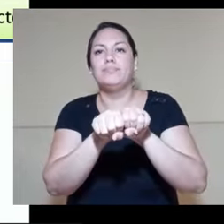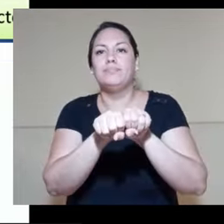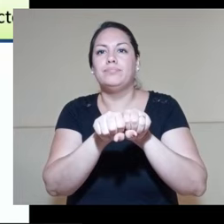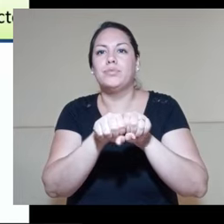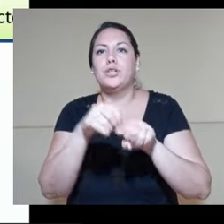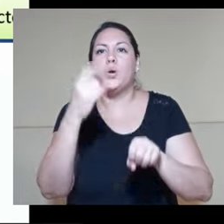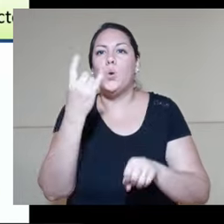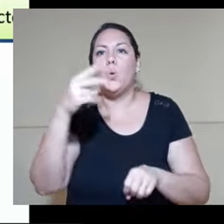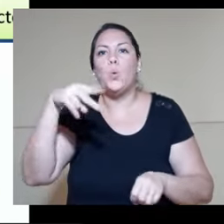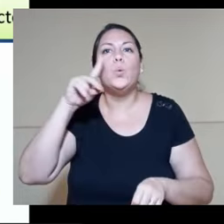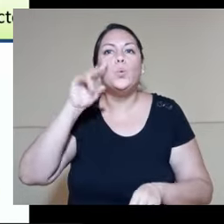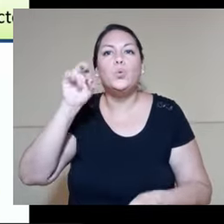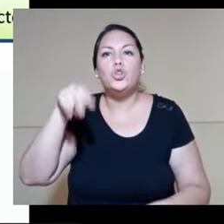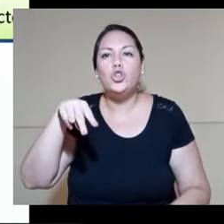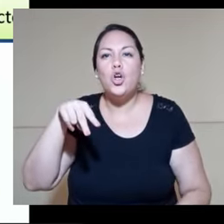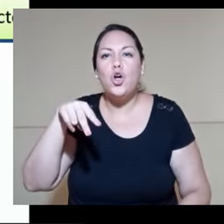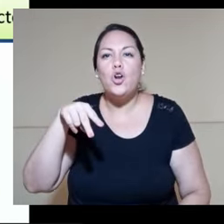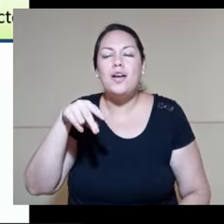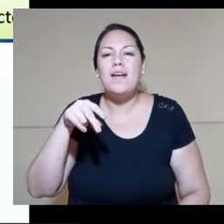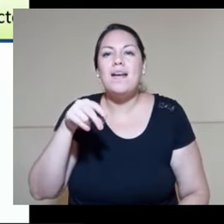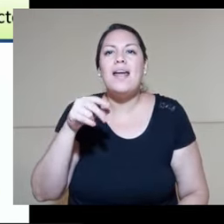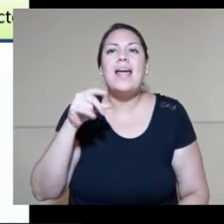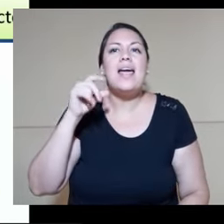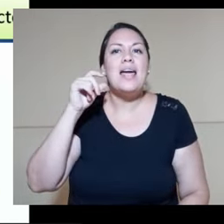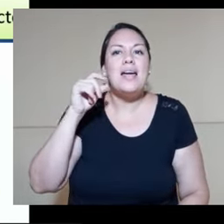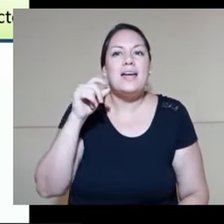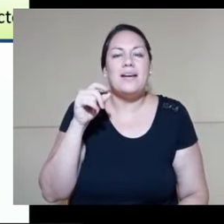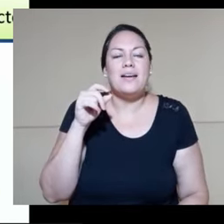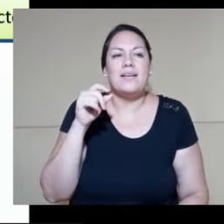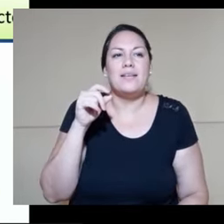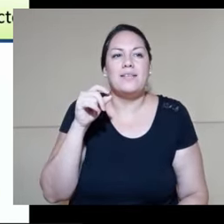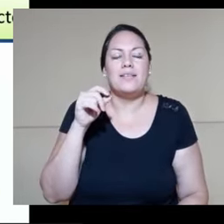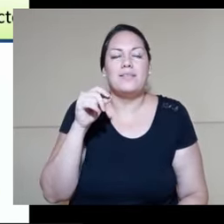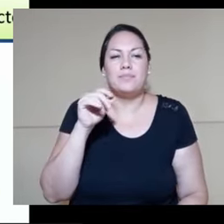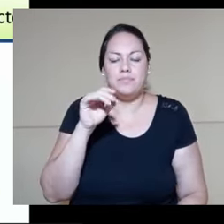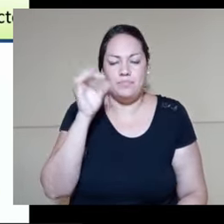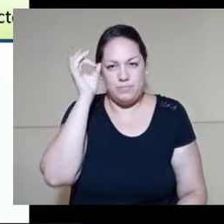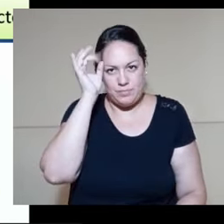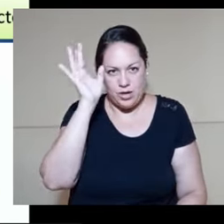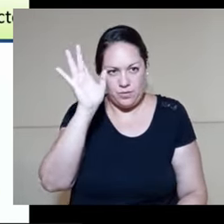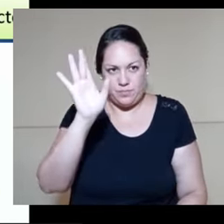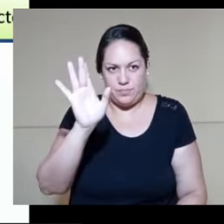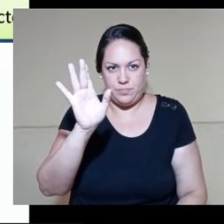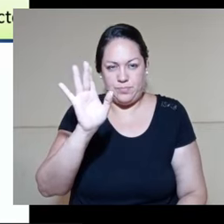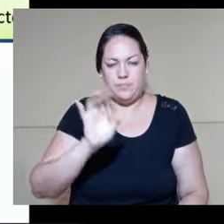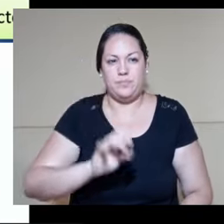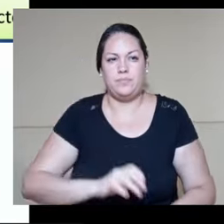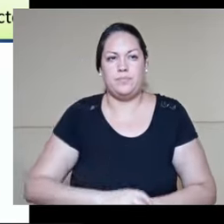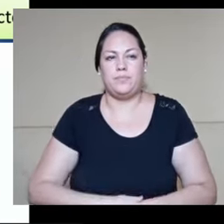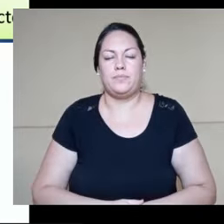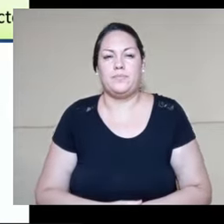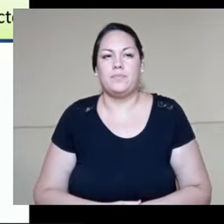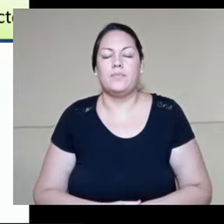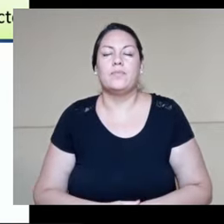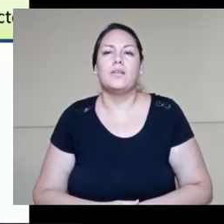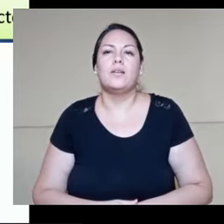funcional, neurona con neurona, es lo que se llama sinapsis. Cuando la neurona se une a una glándula, por ejemplo,